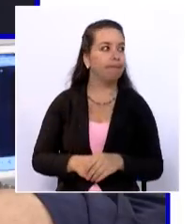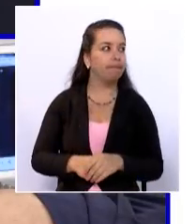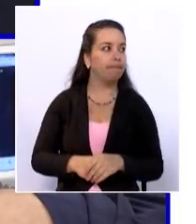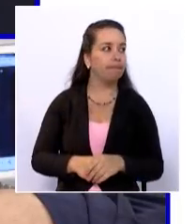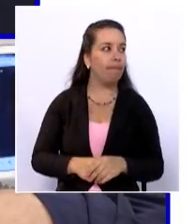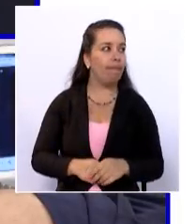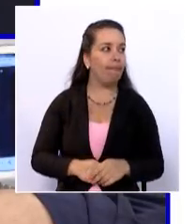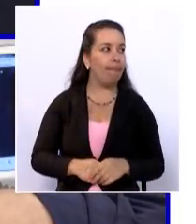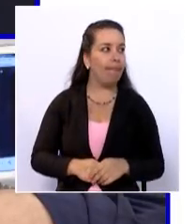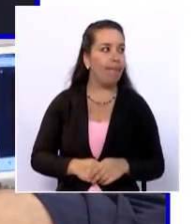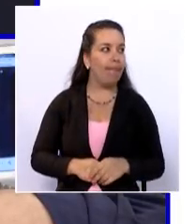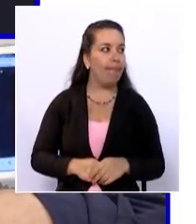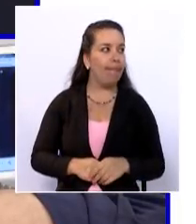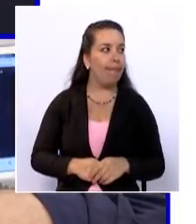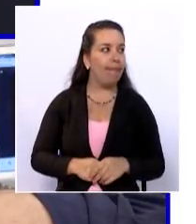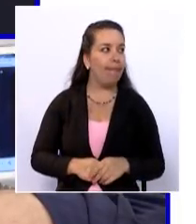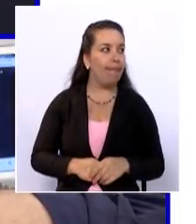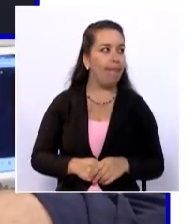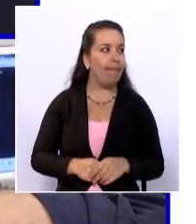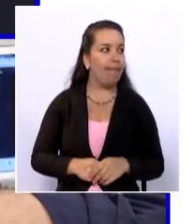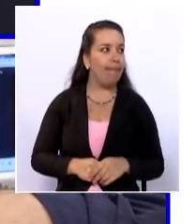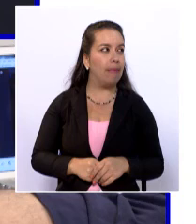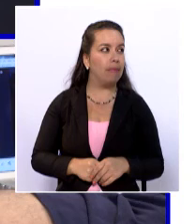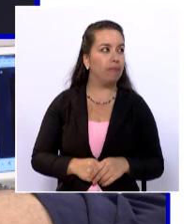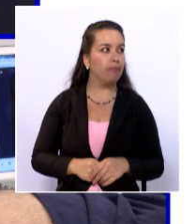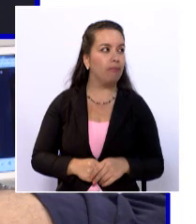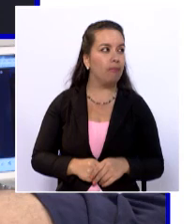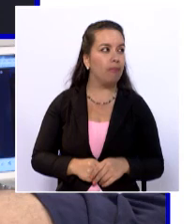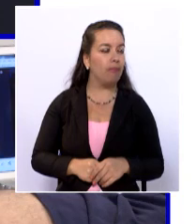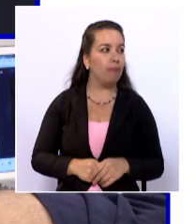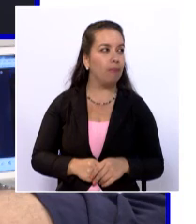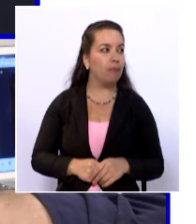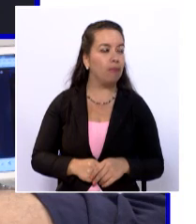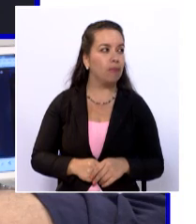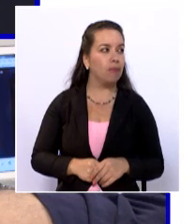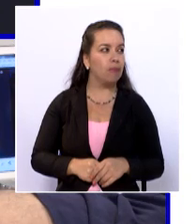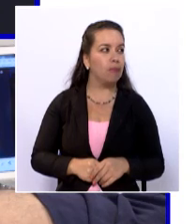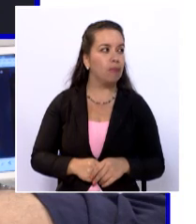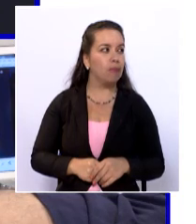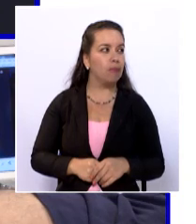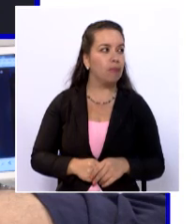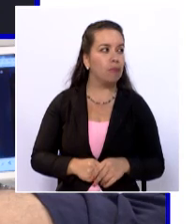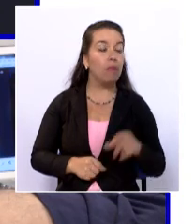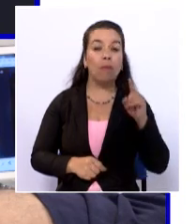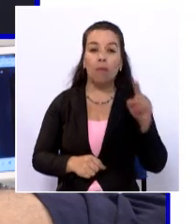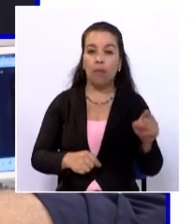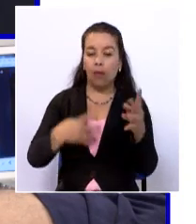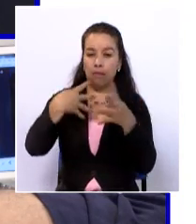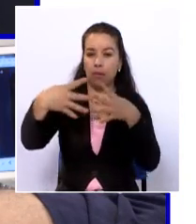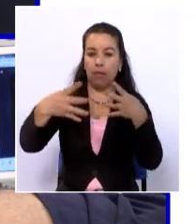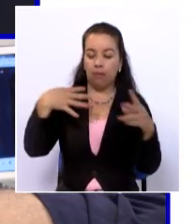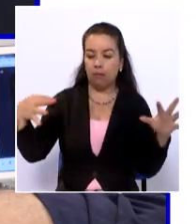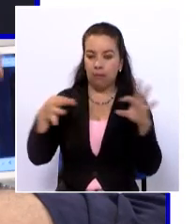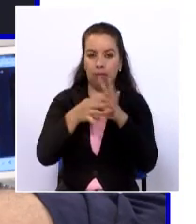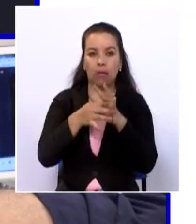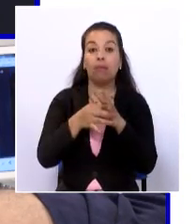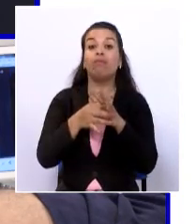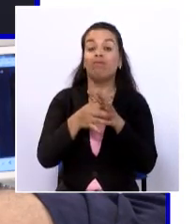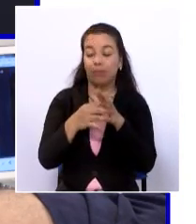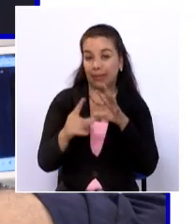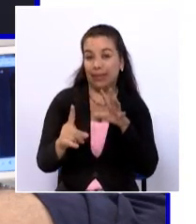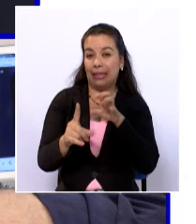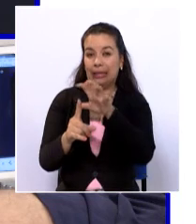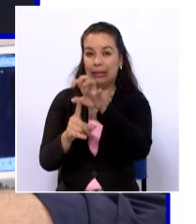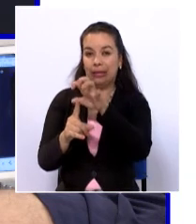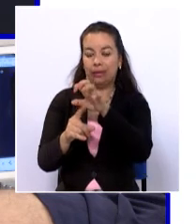encima y debajo de la debajo de la rótula hay una superficial y profunda esas no tienen comunicación y está articular entonces pueden infectarse y ser